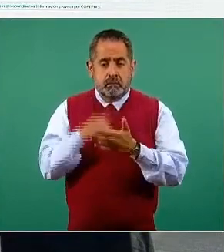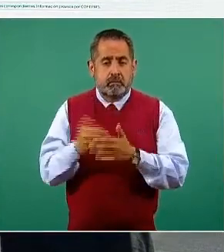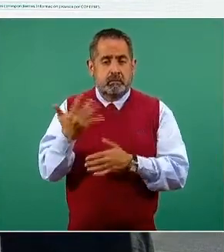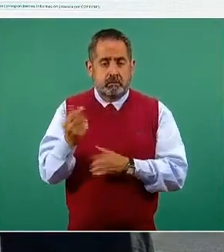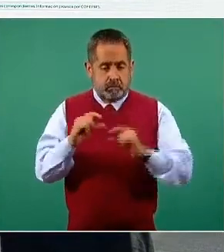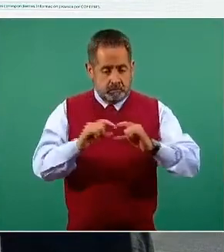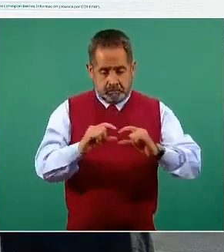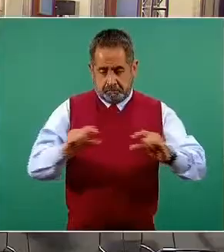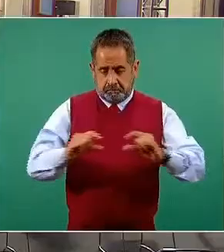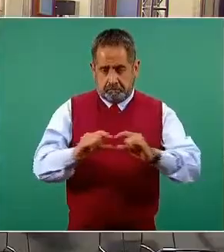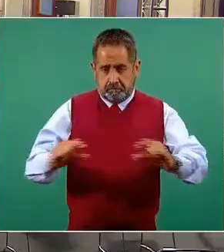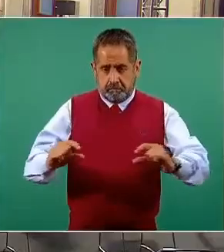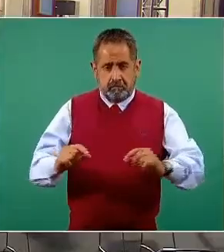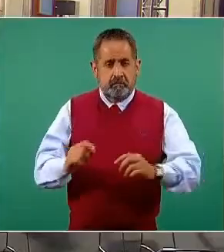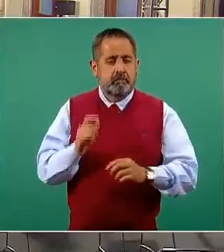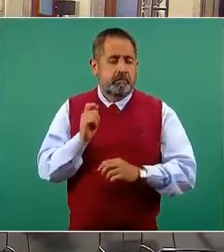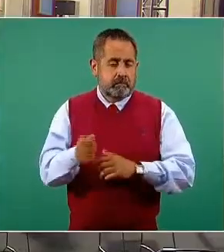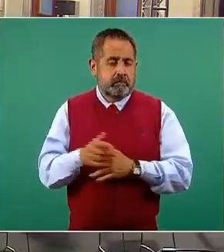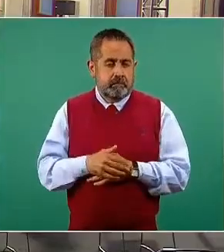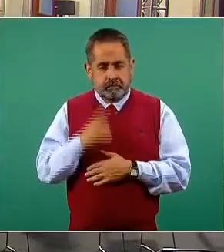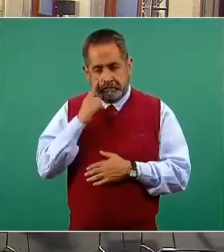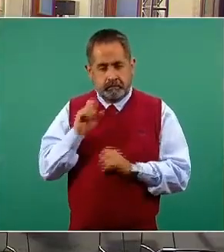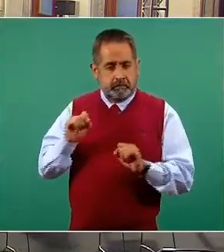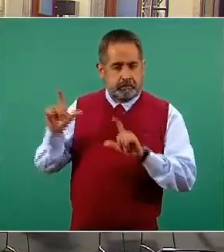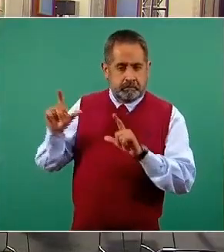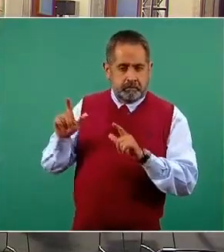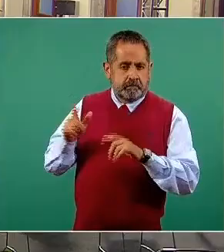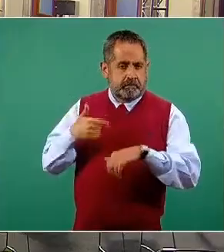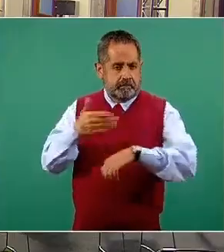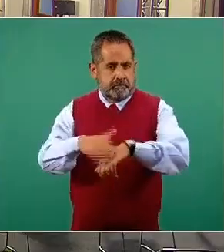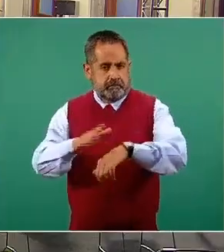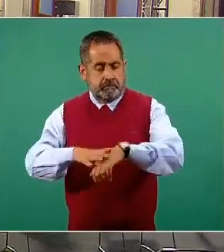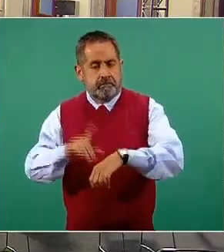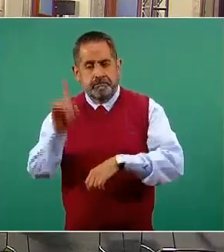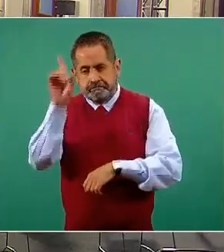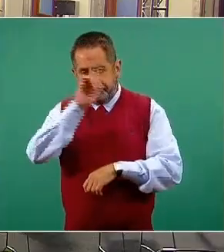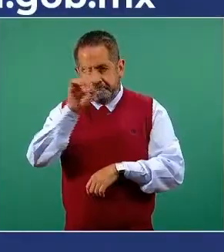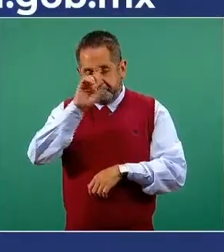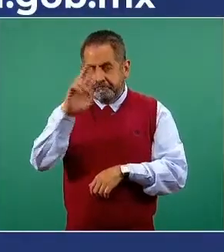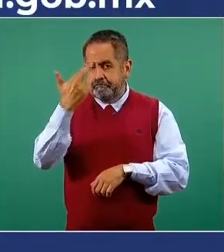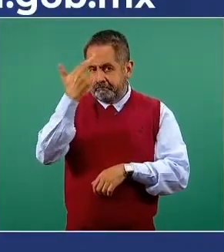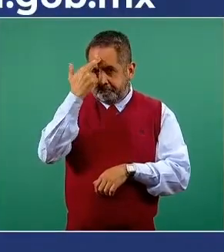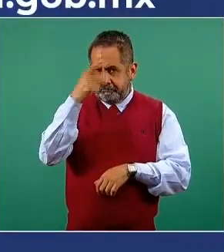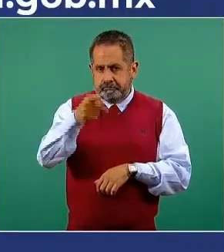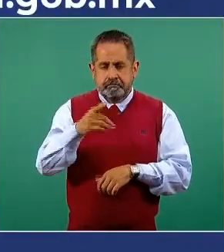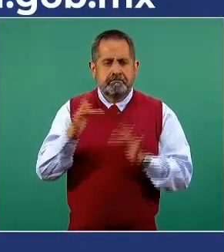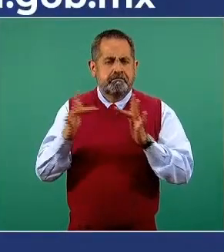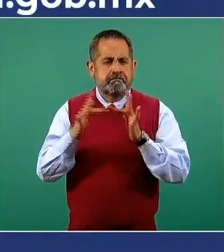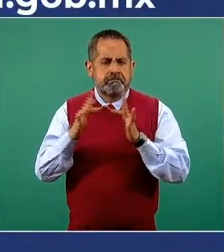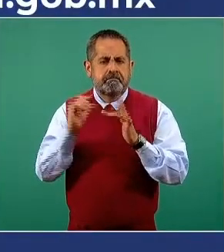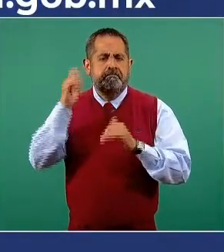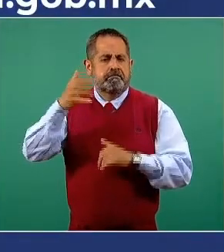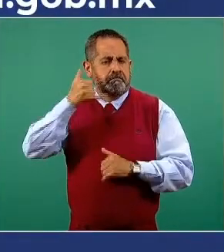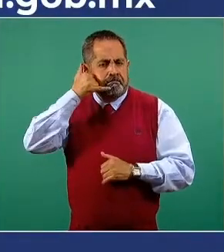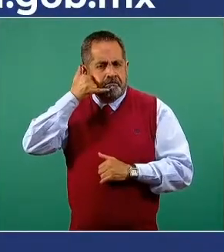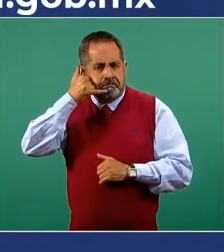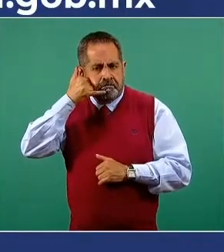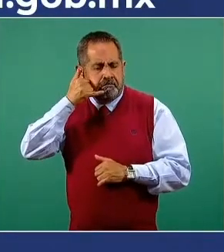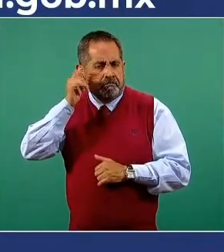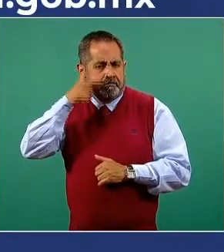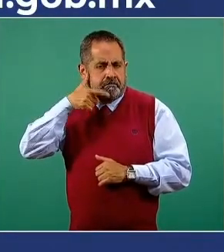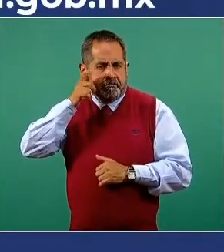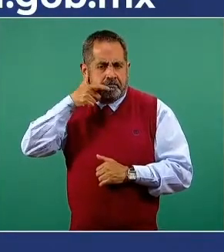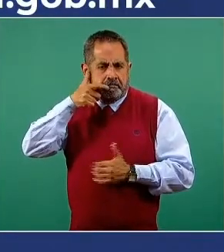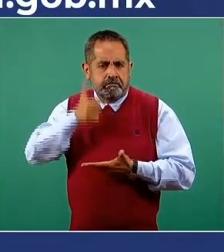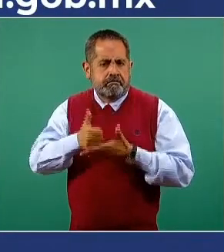5.014.050 dosis. La última imagen es para recordar que tenemos números de contacto y una página